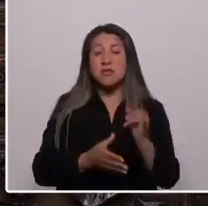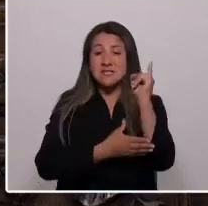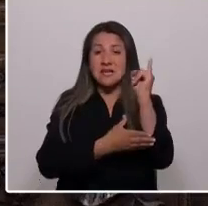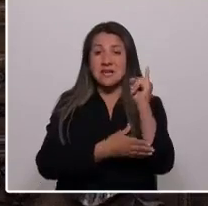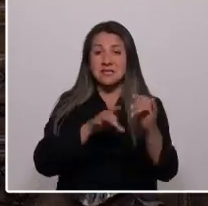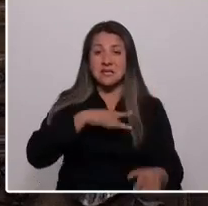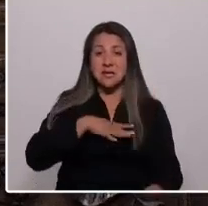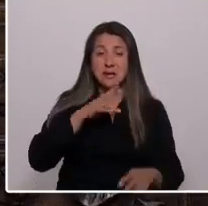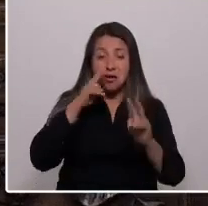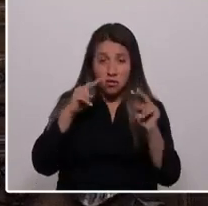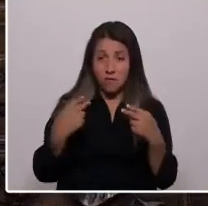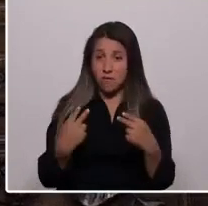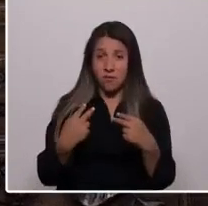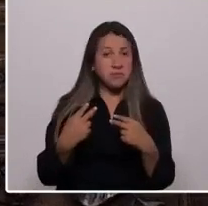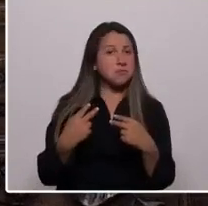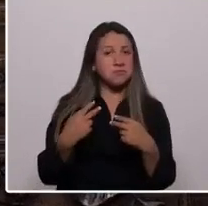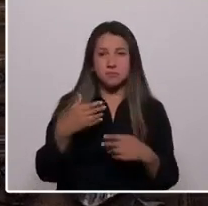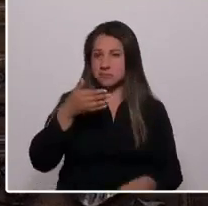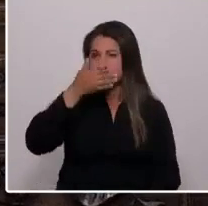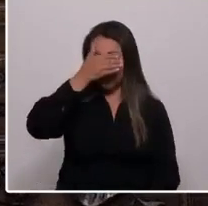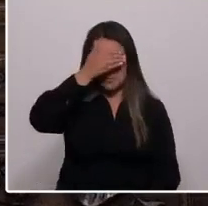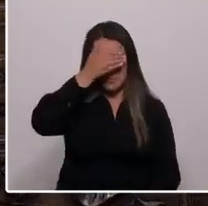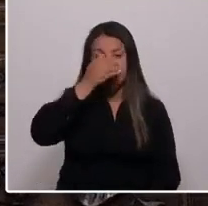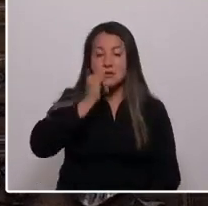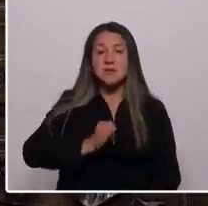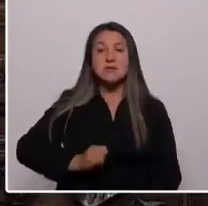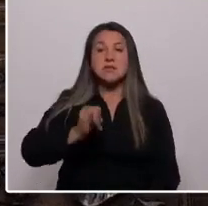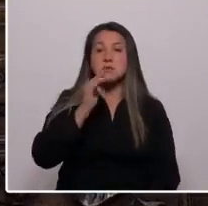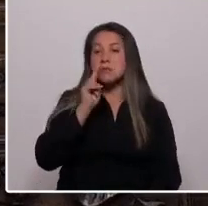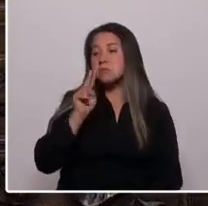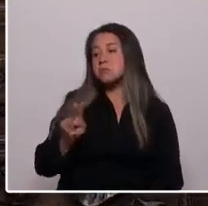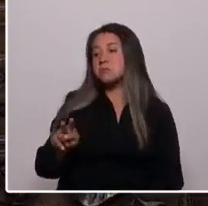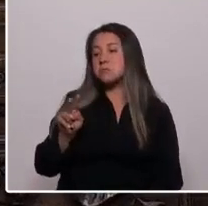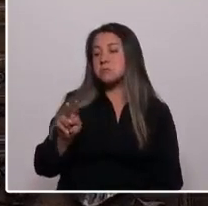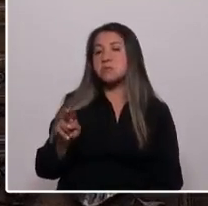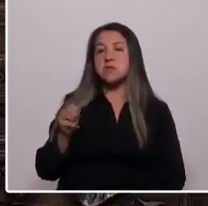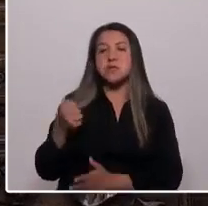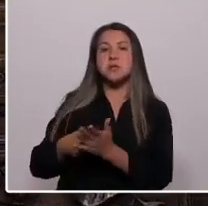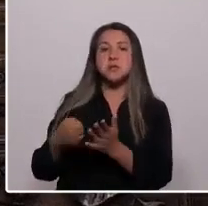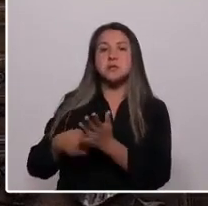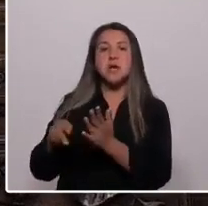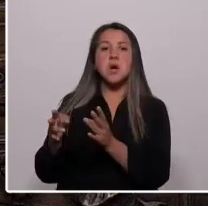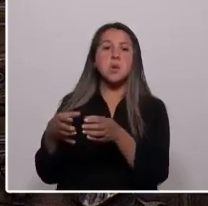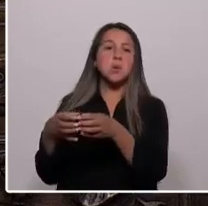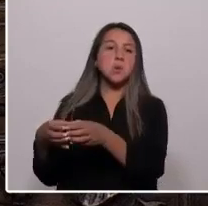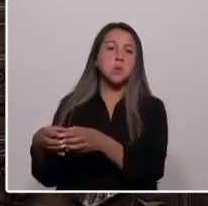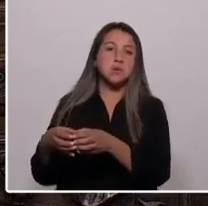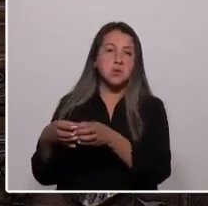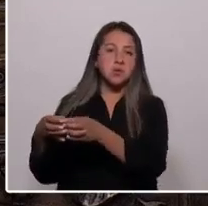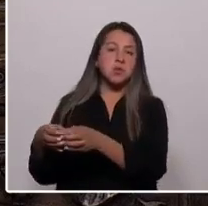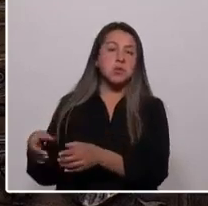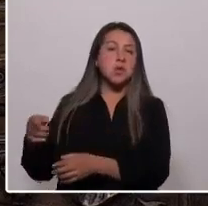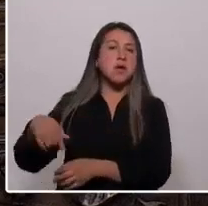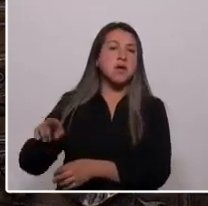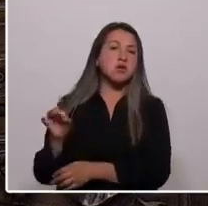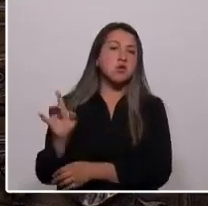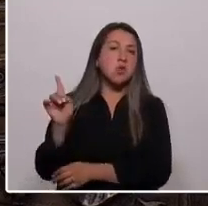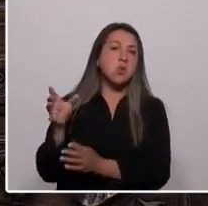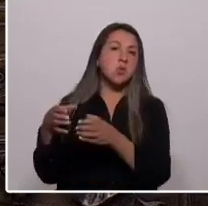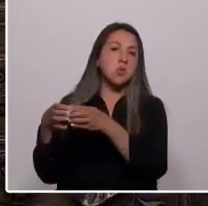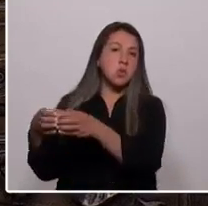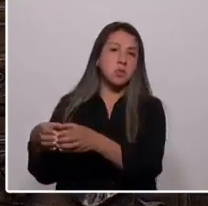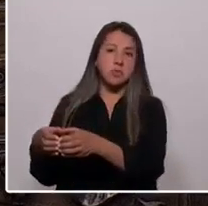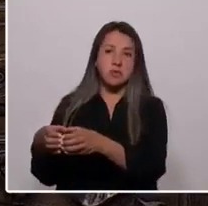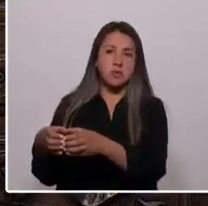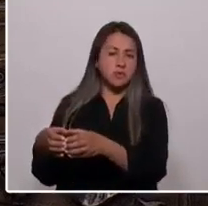no nos dio en esta época siempre lo miro como lucha de clase como los colores está liado pero